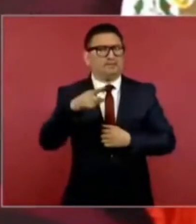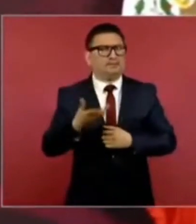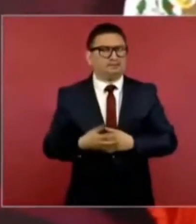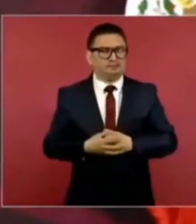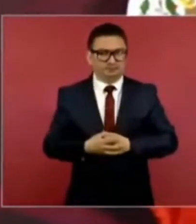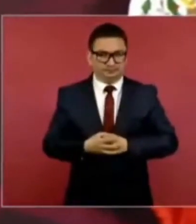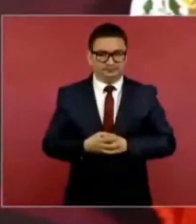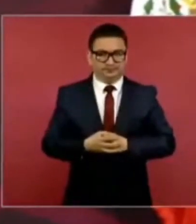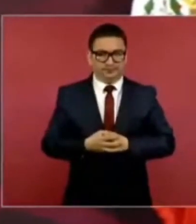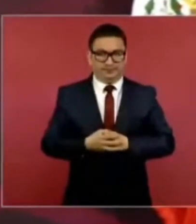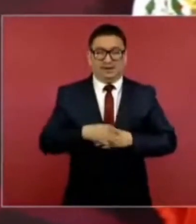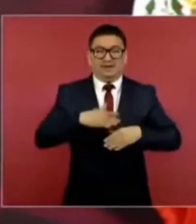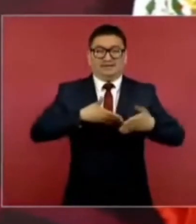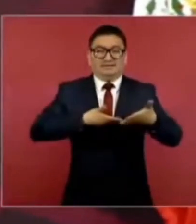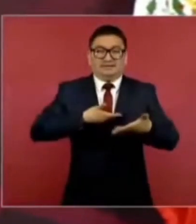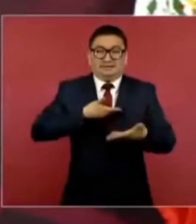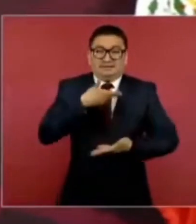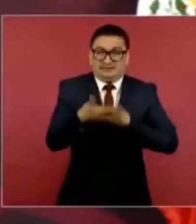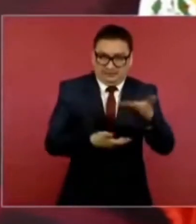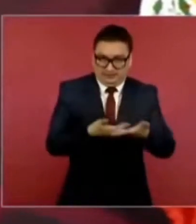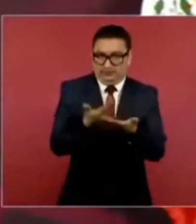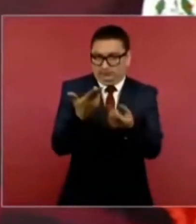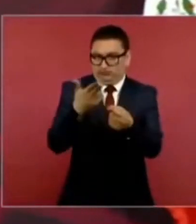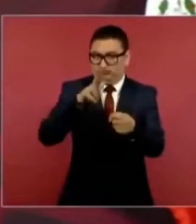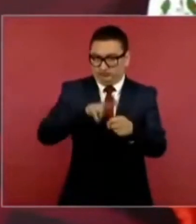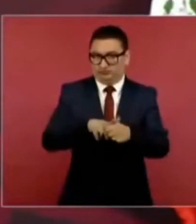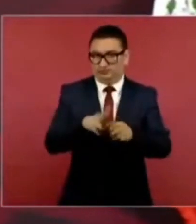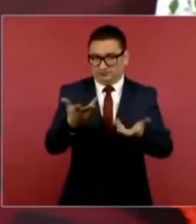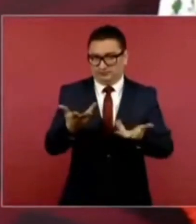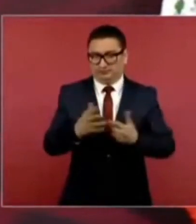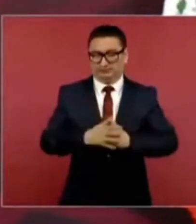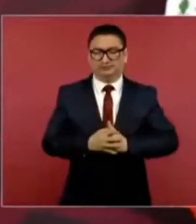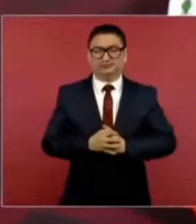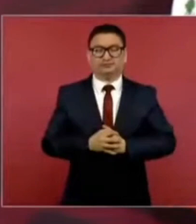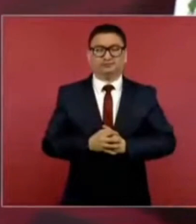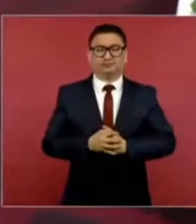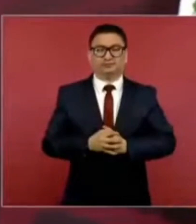para obtener servicios hospitalarios